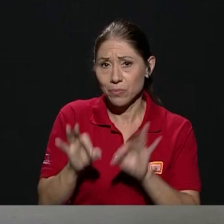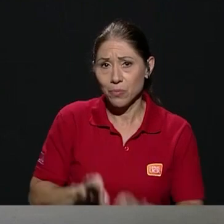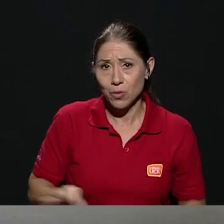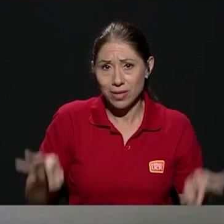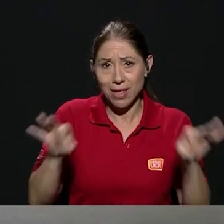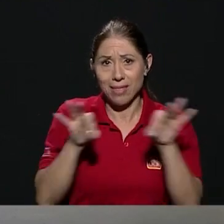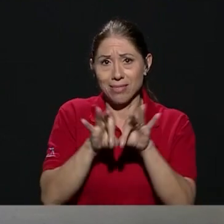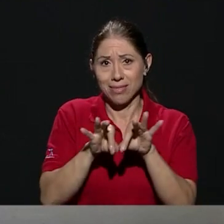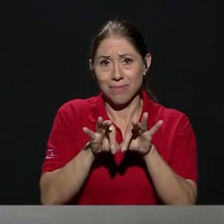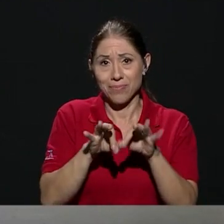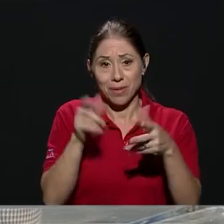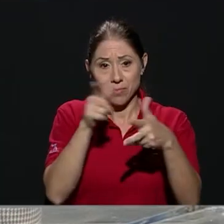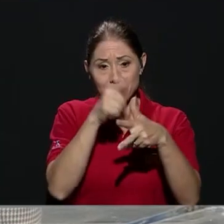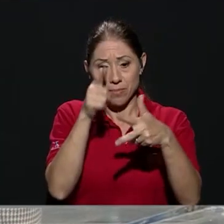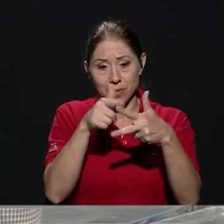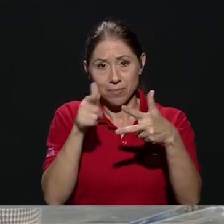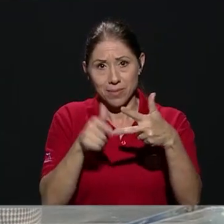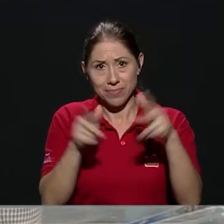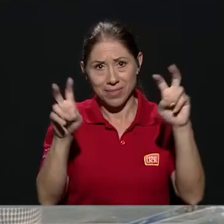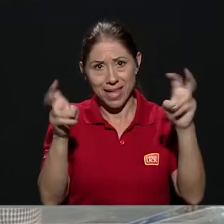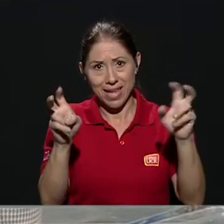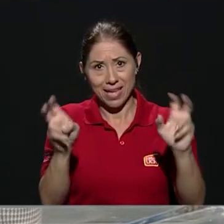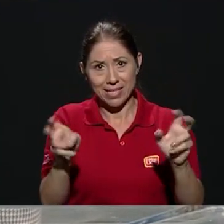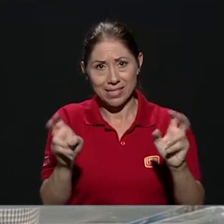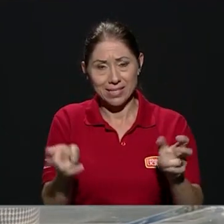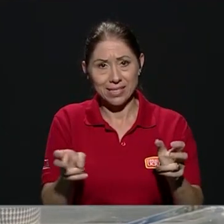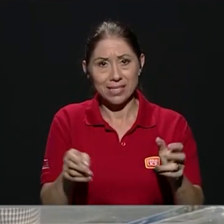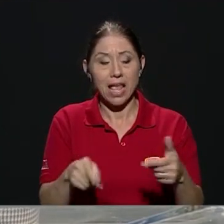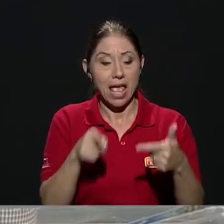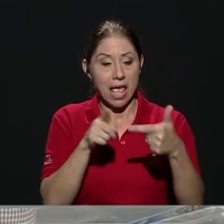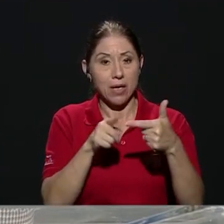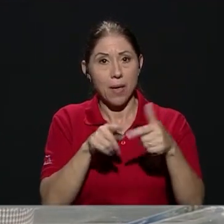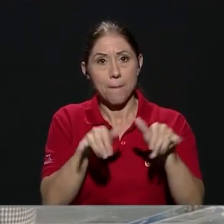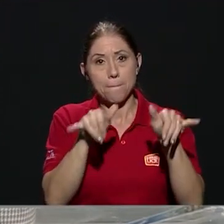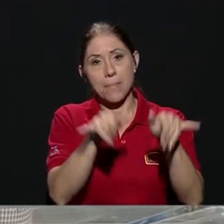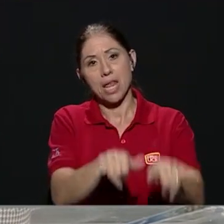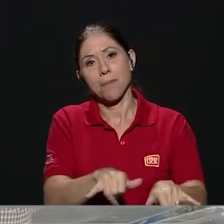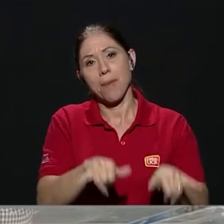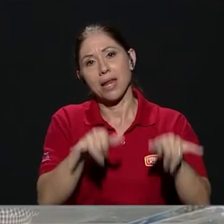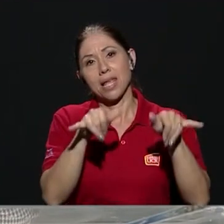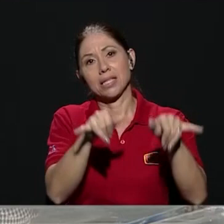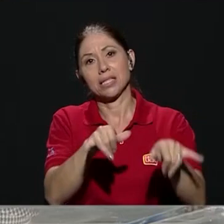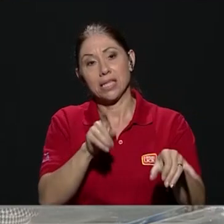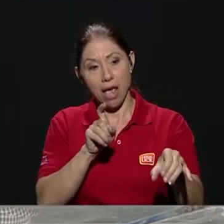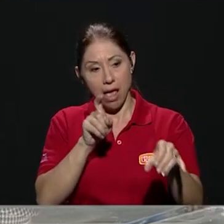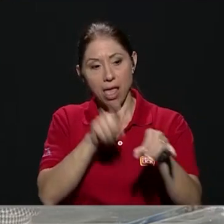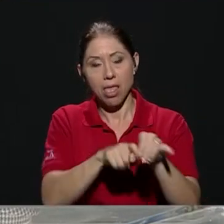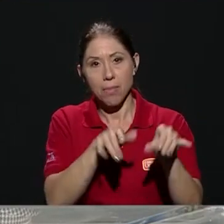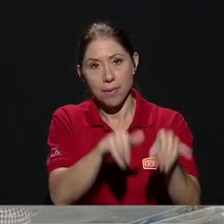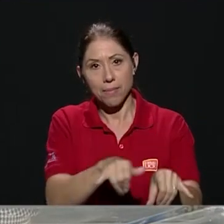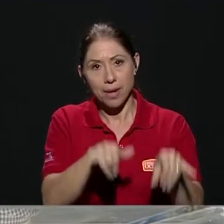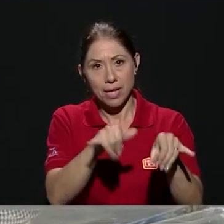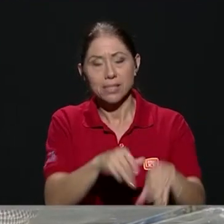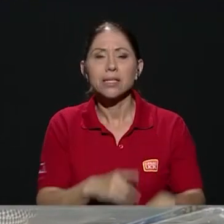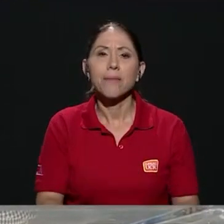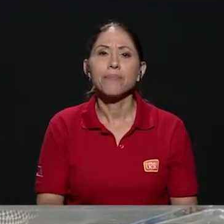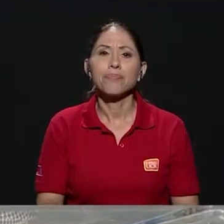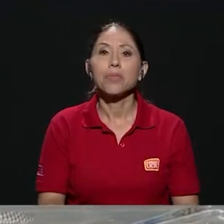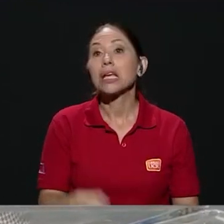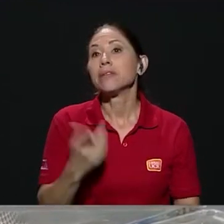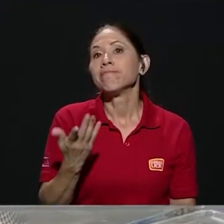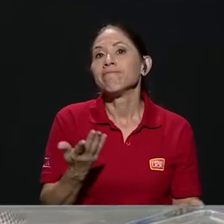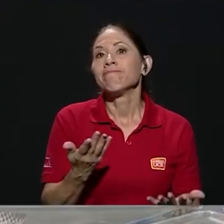aquí importante en los ejes, en lo que corresponde a permanencia, es que yo creo